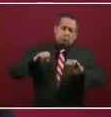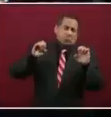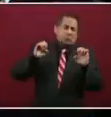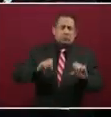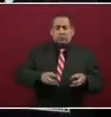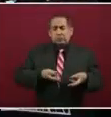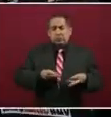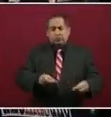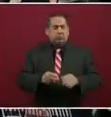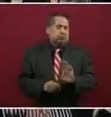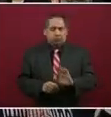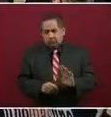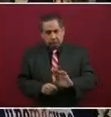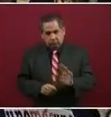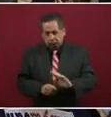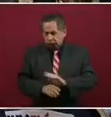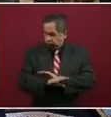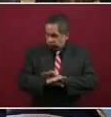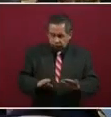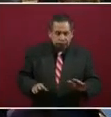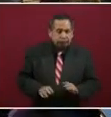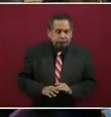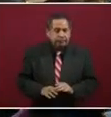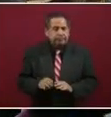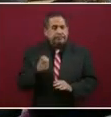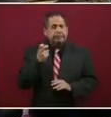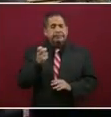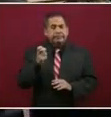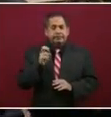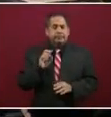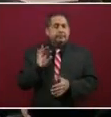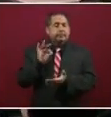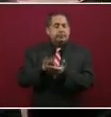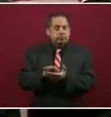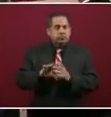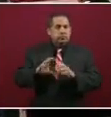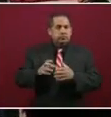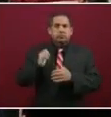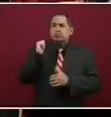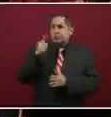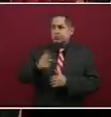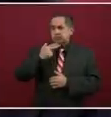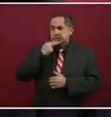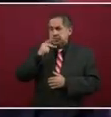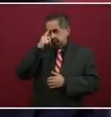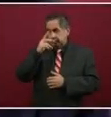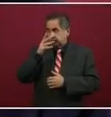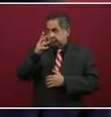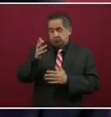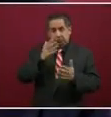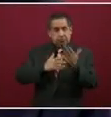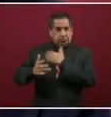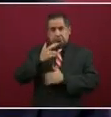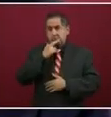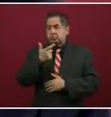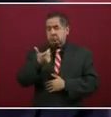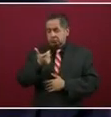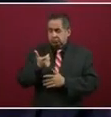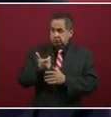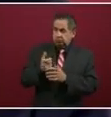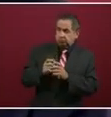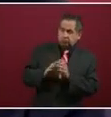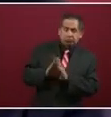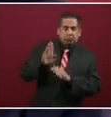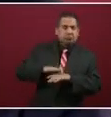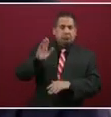nos va a significar un punto, cuando menos, de crecimiento económico. Pero